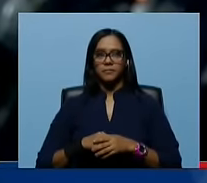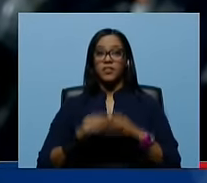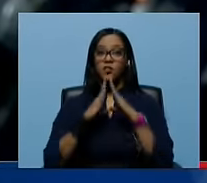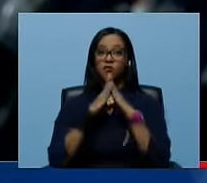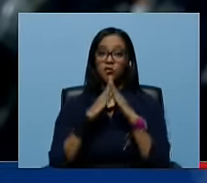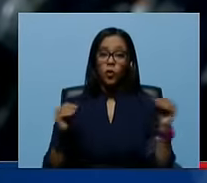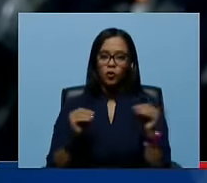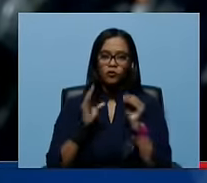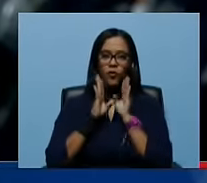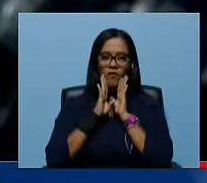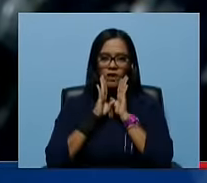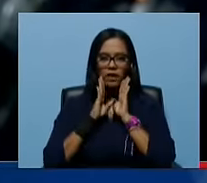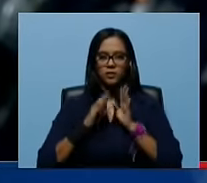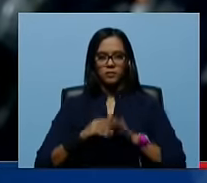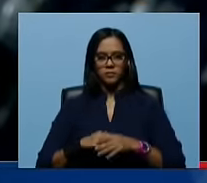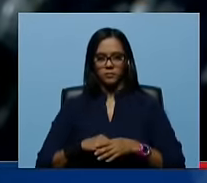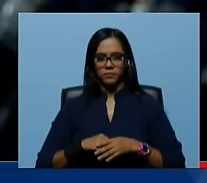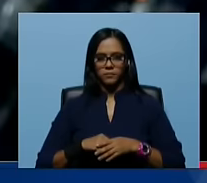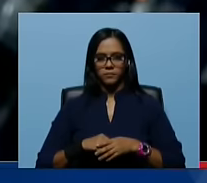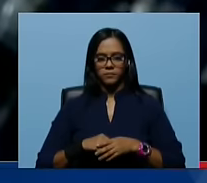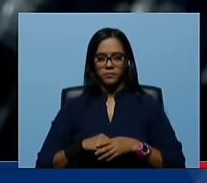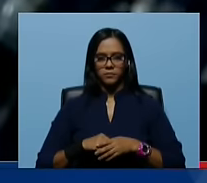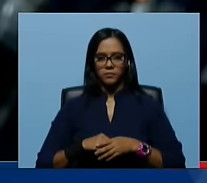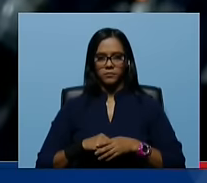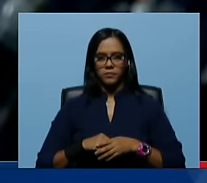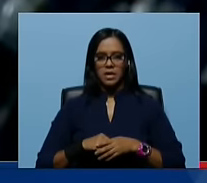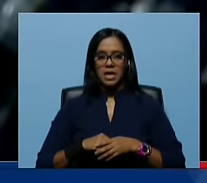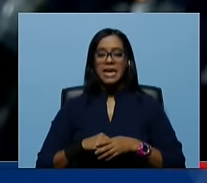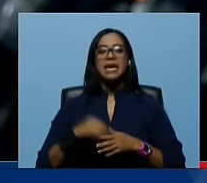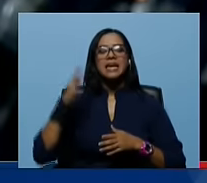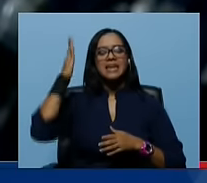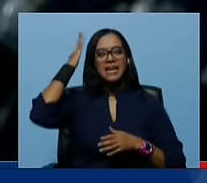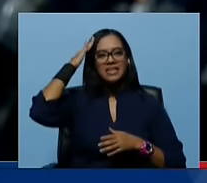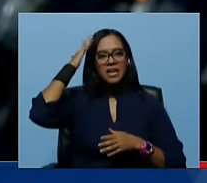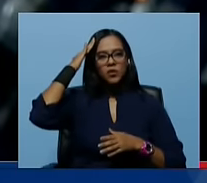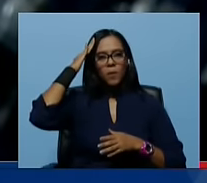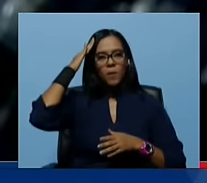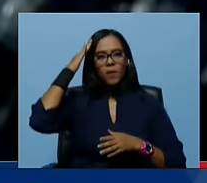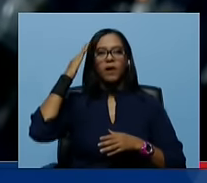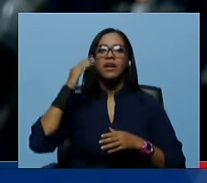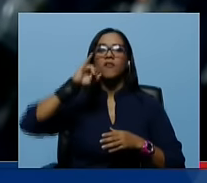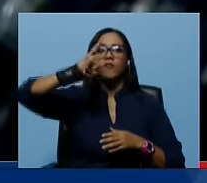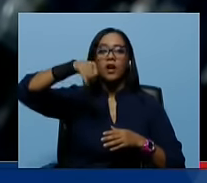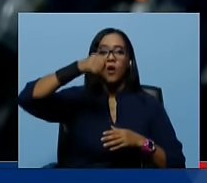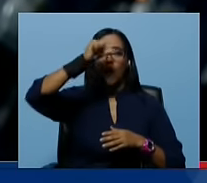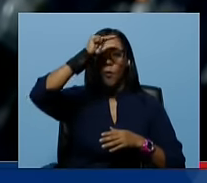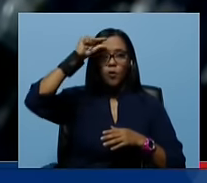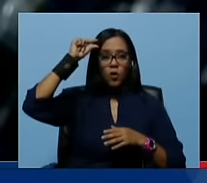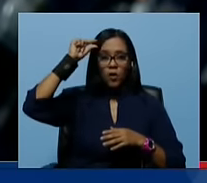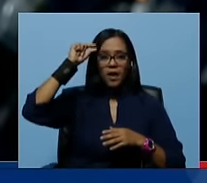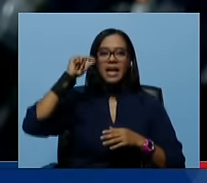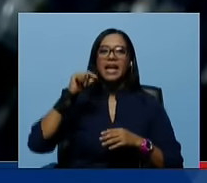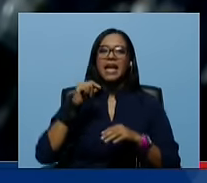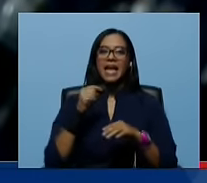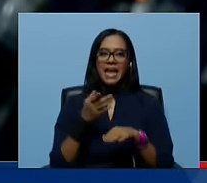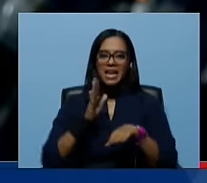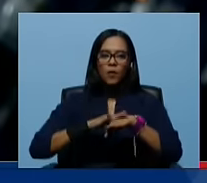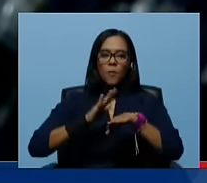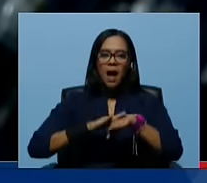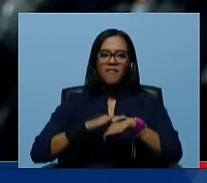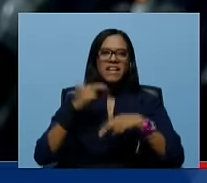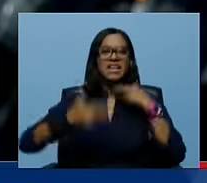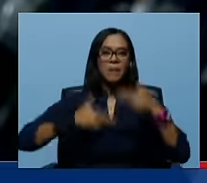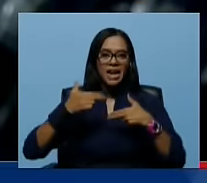Todos declararon y se supo que fue Julio Borges, el asesino y criminal